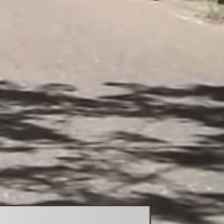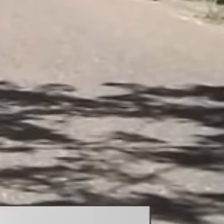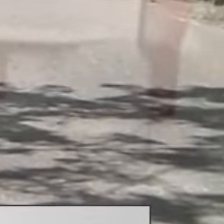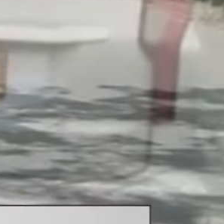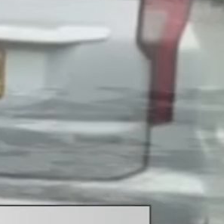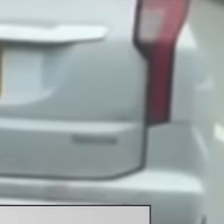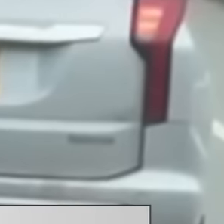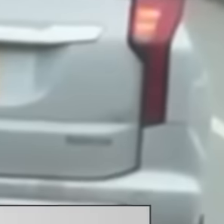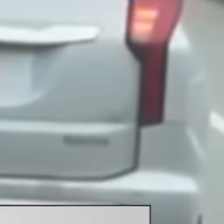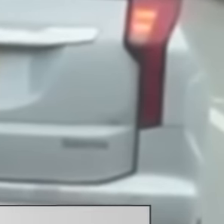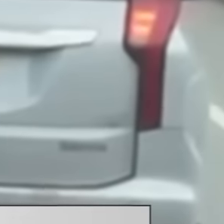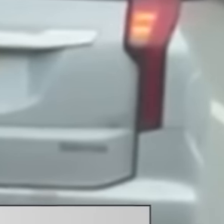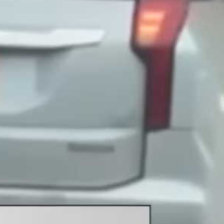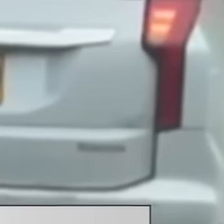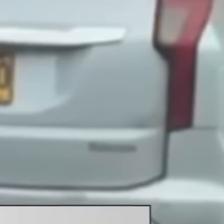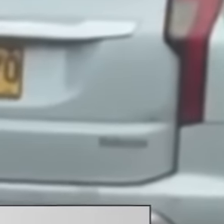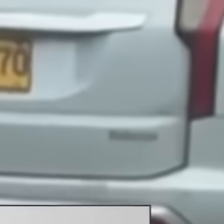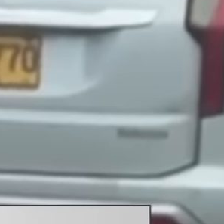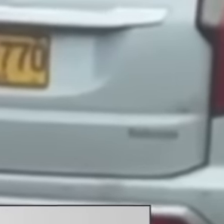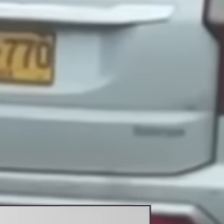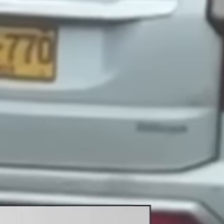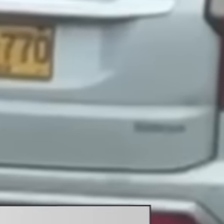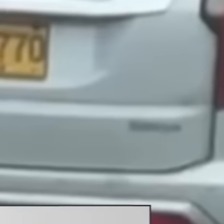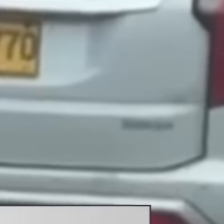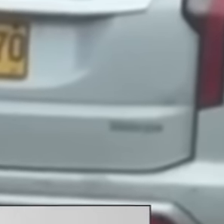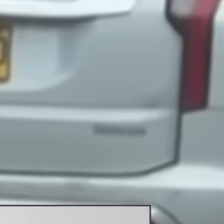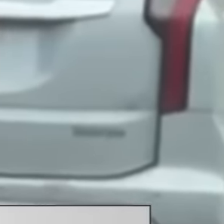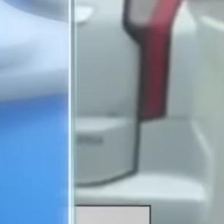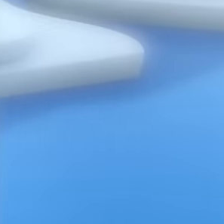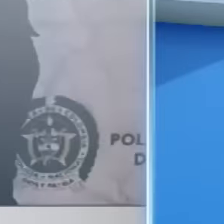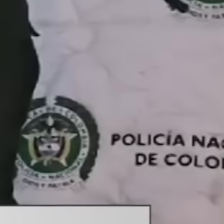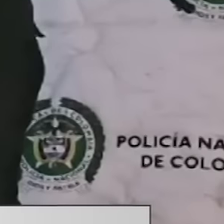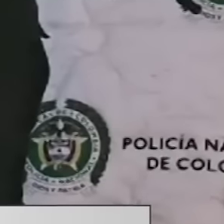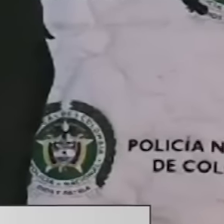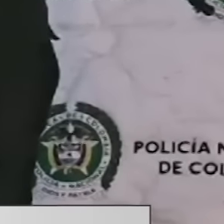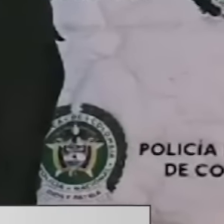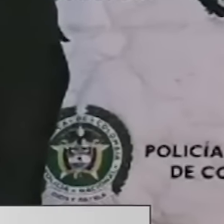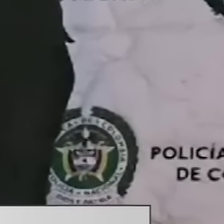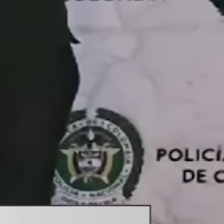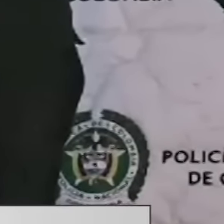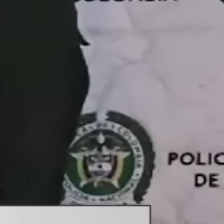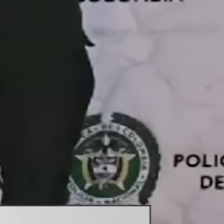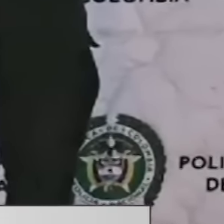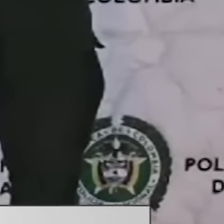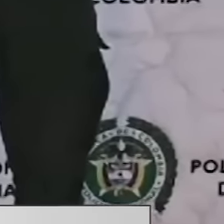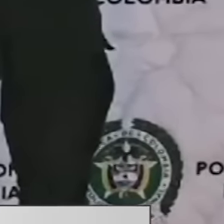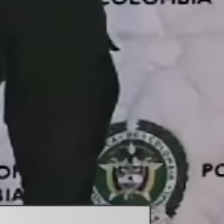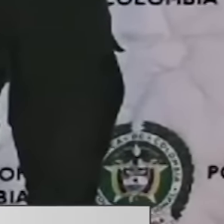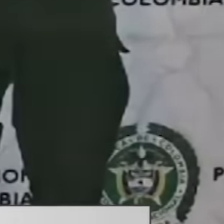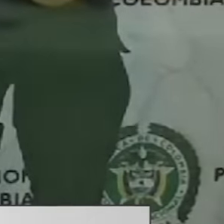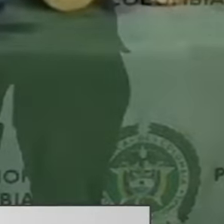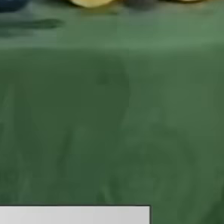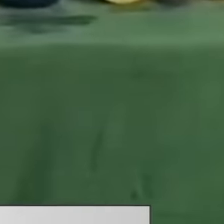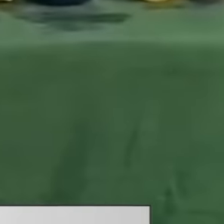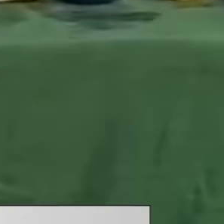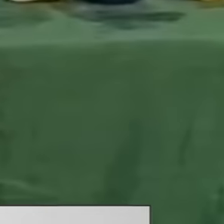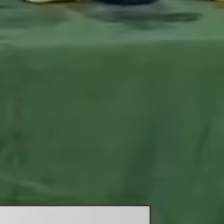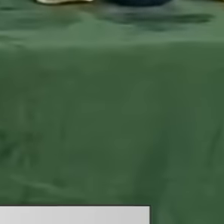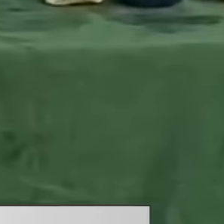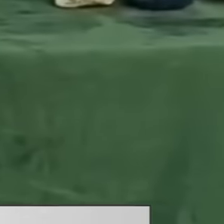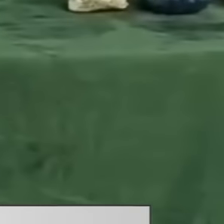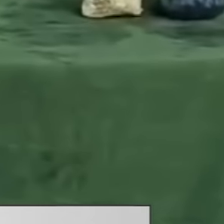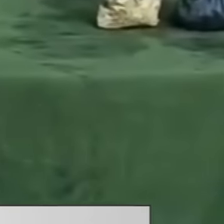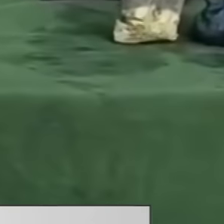sobre ocupantes de la caravana de la UNP sorprendida en Antioquia. Capturado en zona rural de Buga, alias Lizarazo,